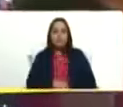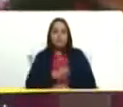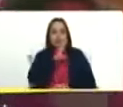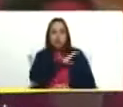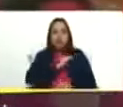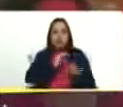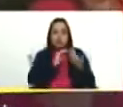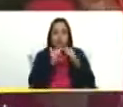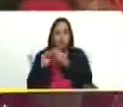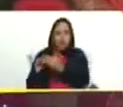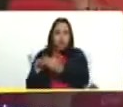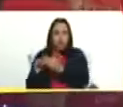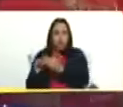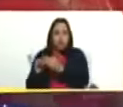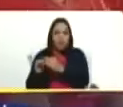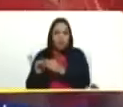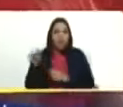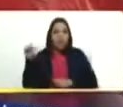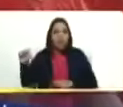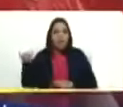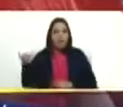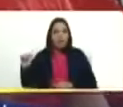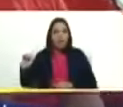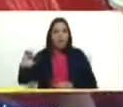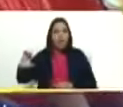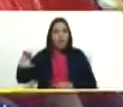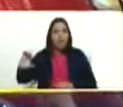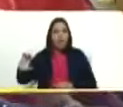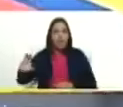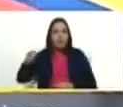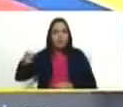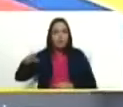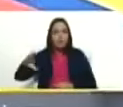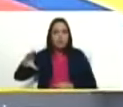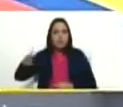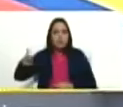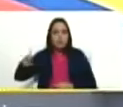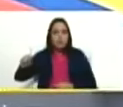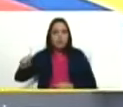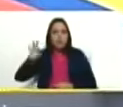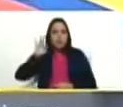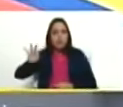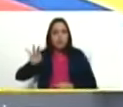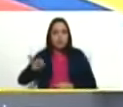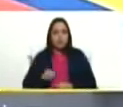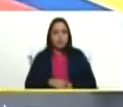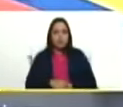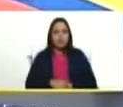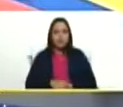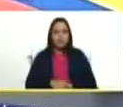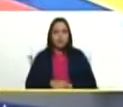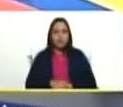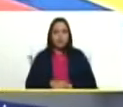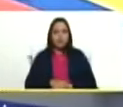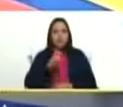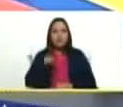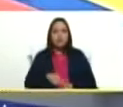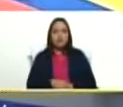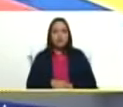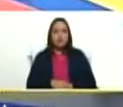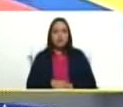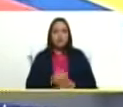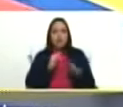3, Lunas Ablandín, con Clairé Campos. La Comuna Visión de